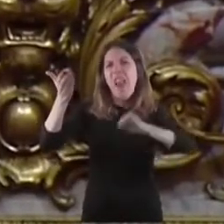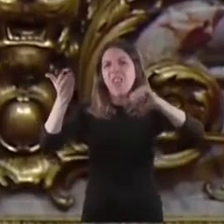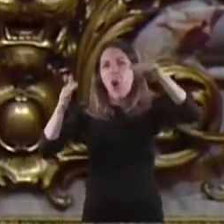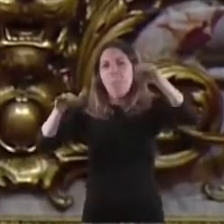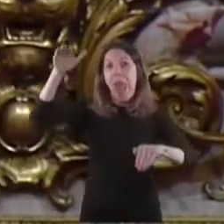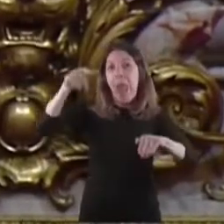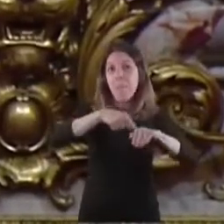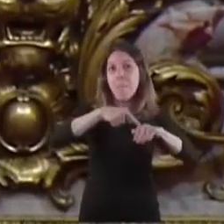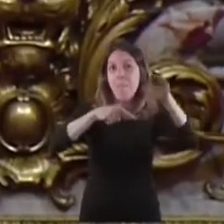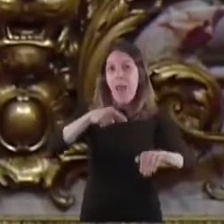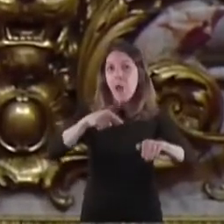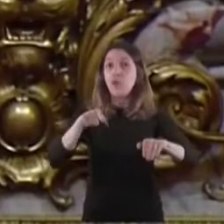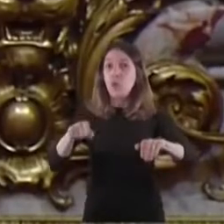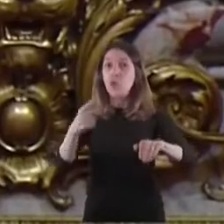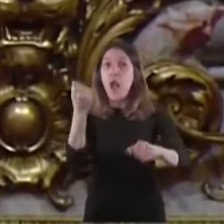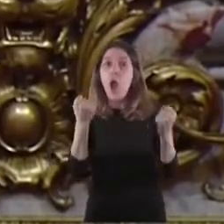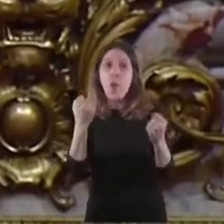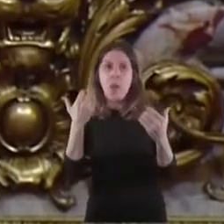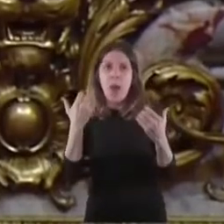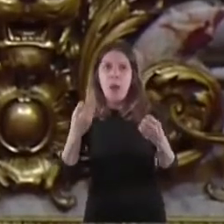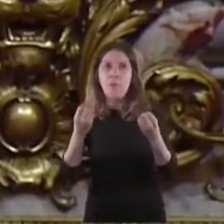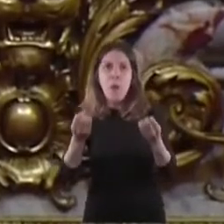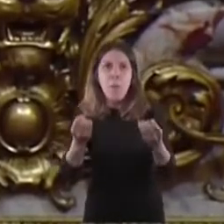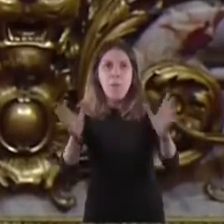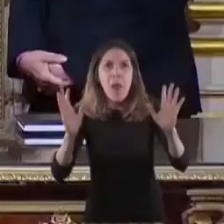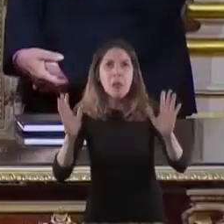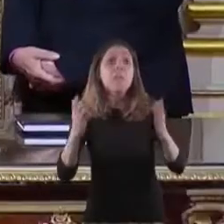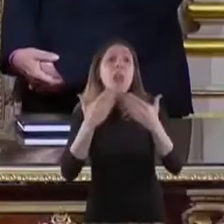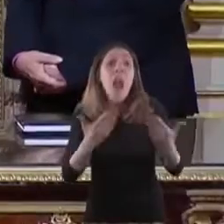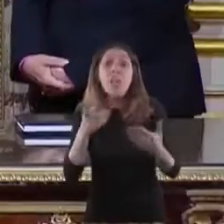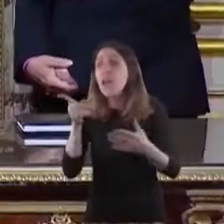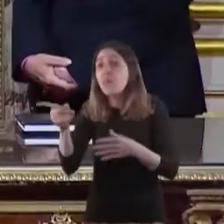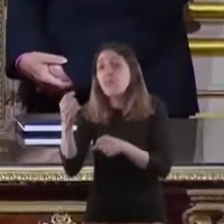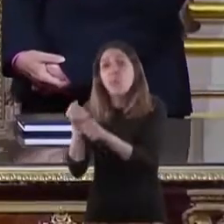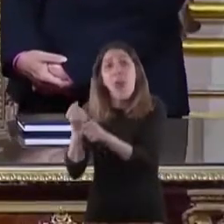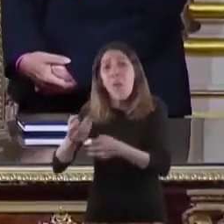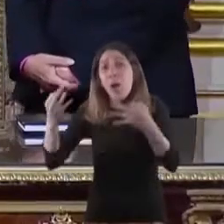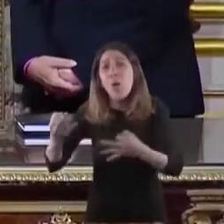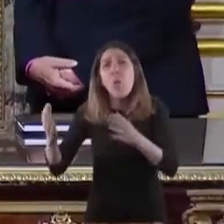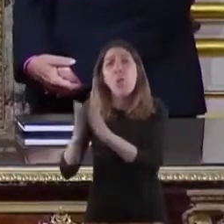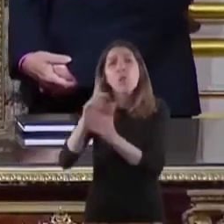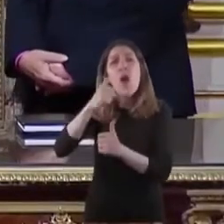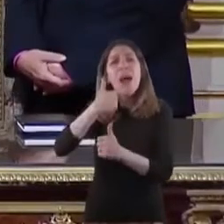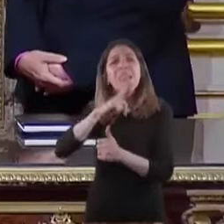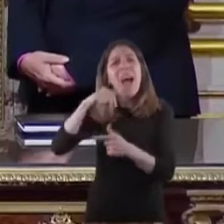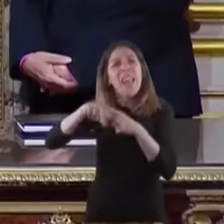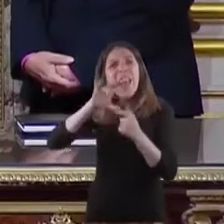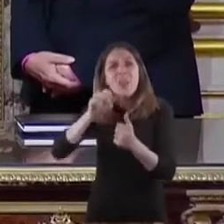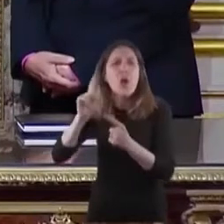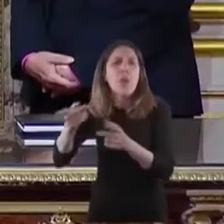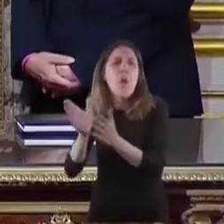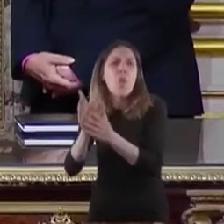la recuperación que nuestra economía exhibe y de buen trabajo que hiciste, Mercedes, junto a Carlos Castañeto y al